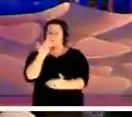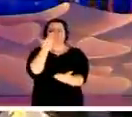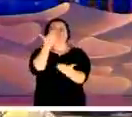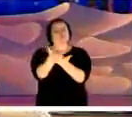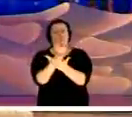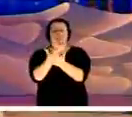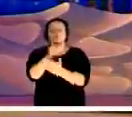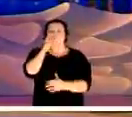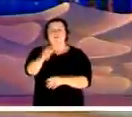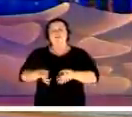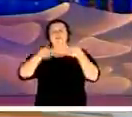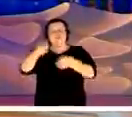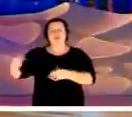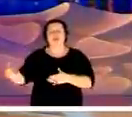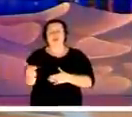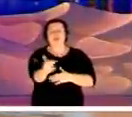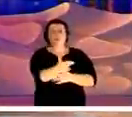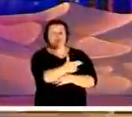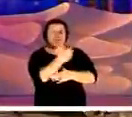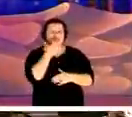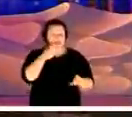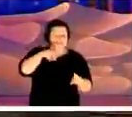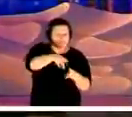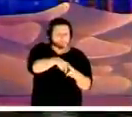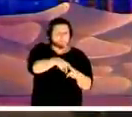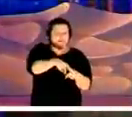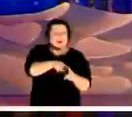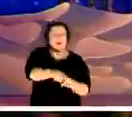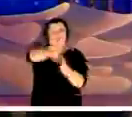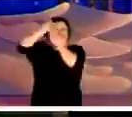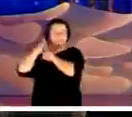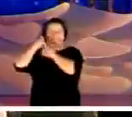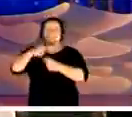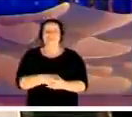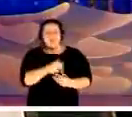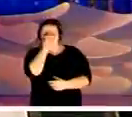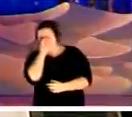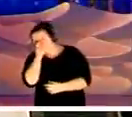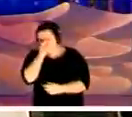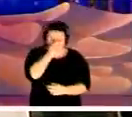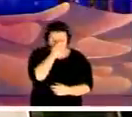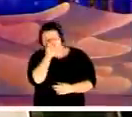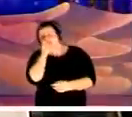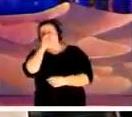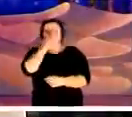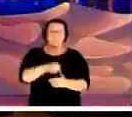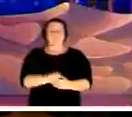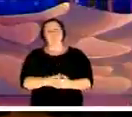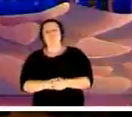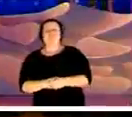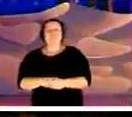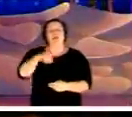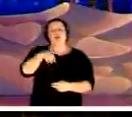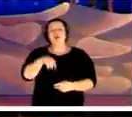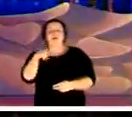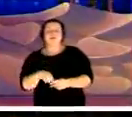siempre pican peces cuando le muerde el gusano. Cru, cru, cru, cru, cru, cru, cru, cru, cru, cru, cru, cru, cru, cru. Aquí